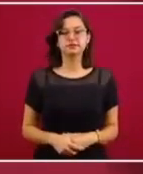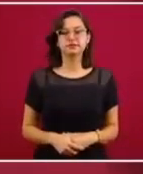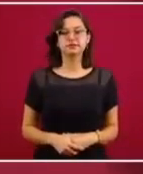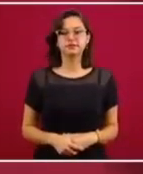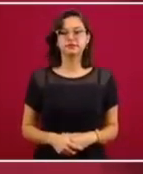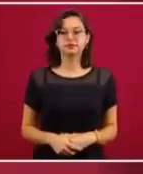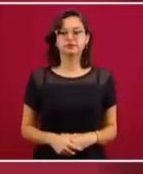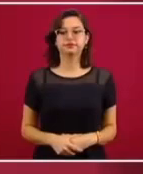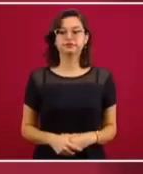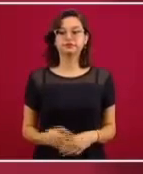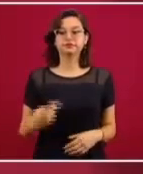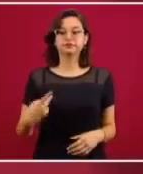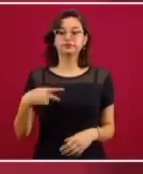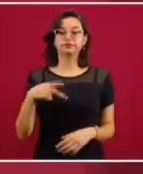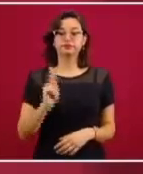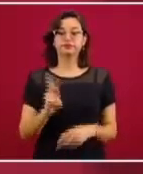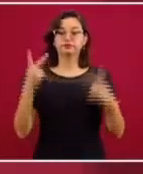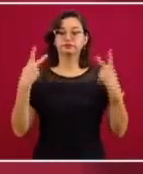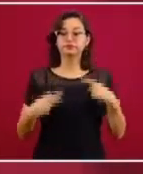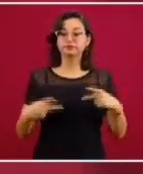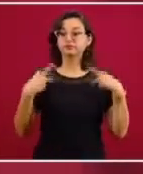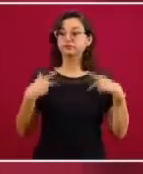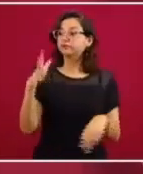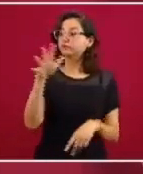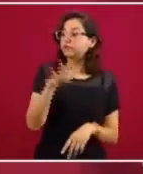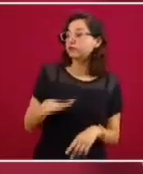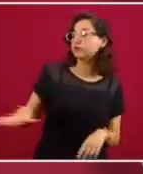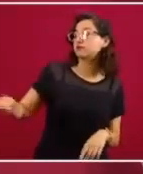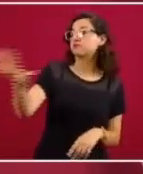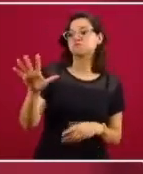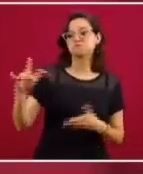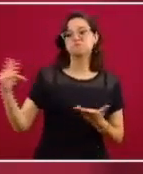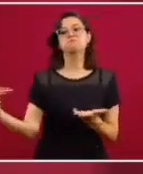la gente afortunadamente nos sigue apoyando